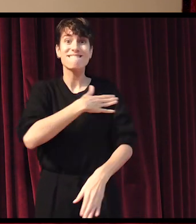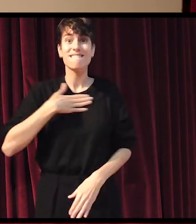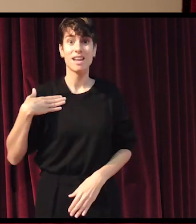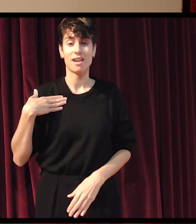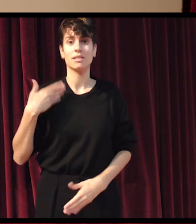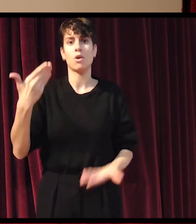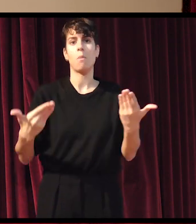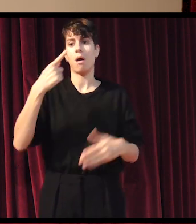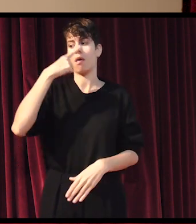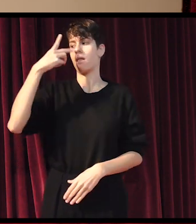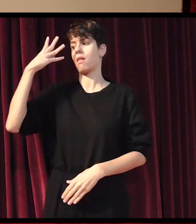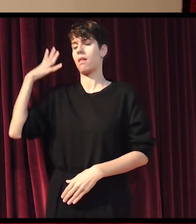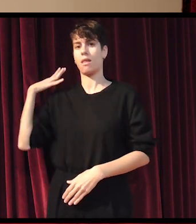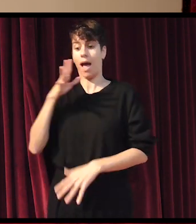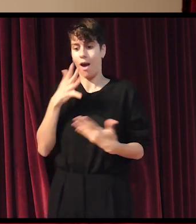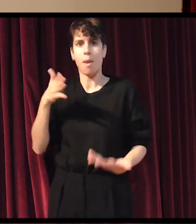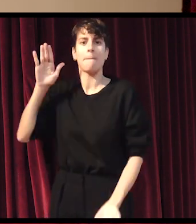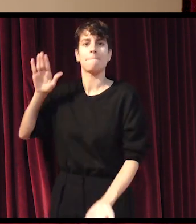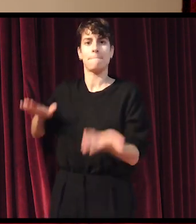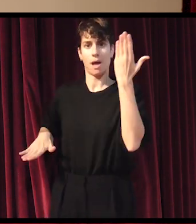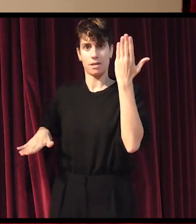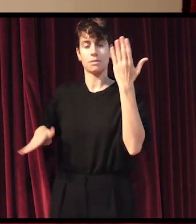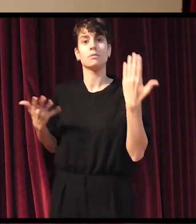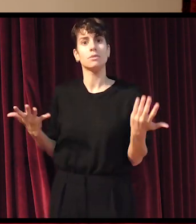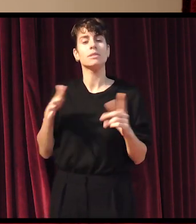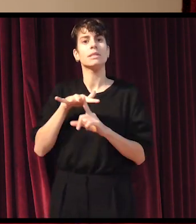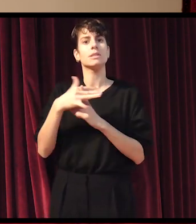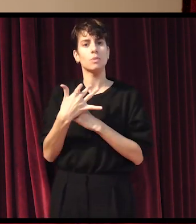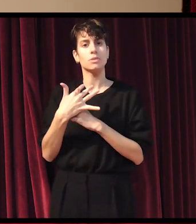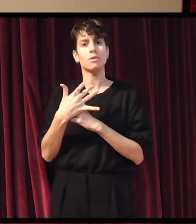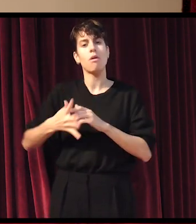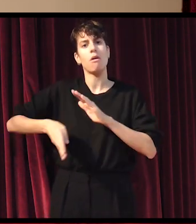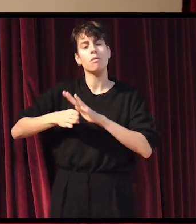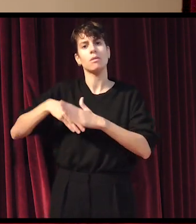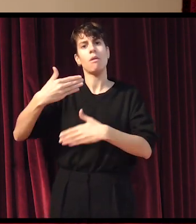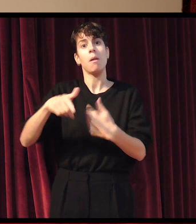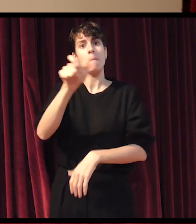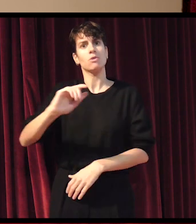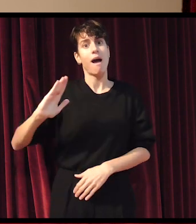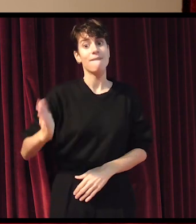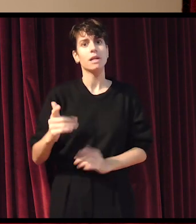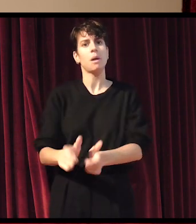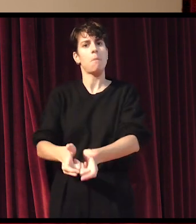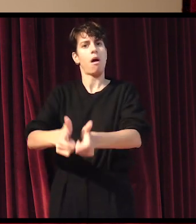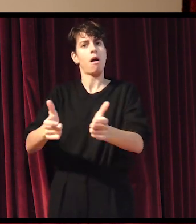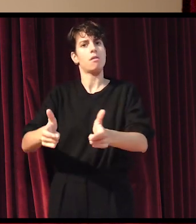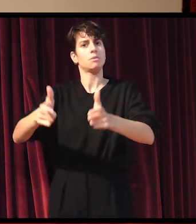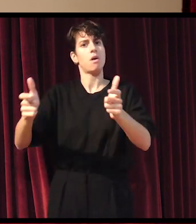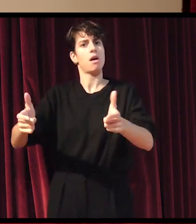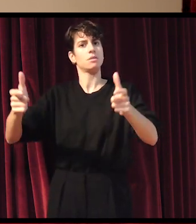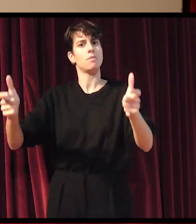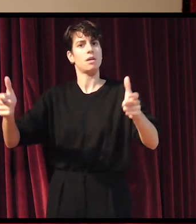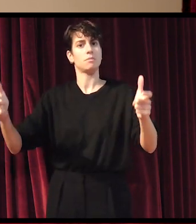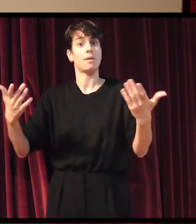en años anteriores y por ende esta situación que se mantiene en el tiempo afecta a muchas personas. Es por ello que la batalla